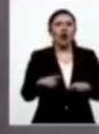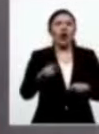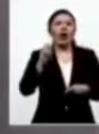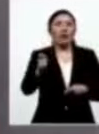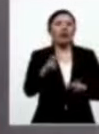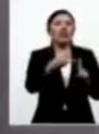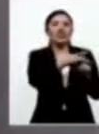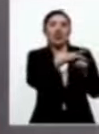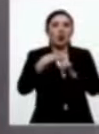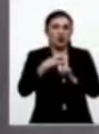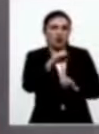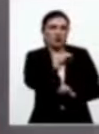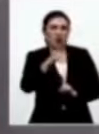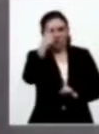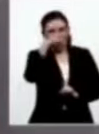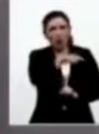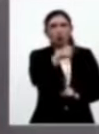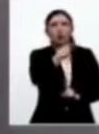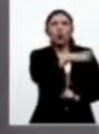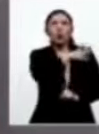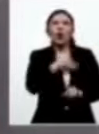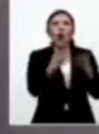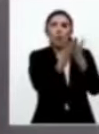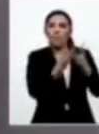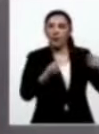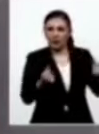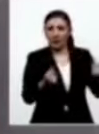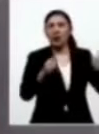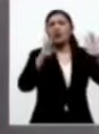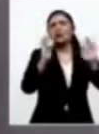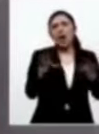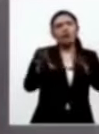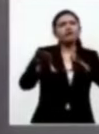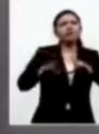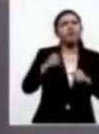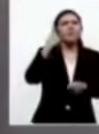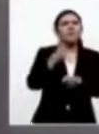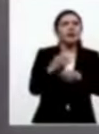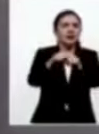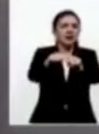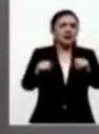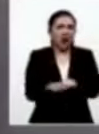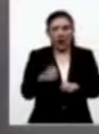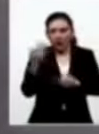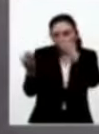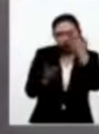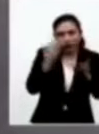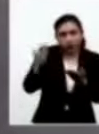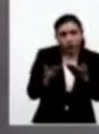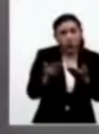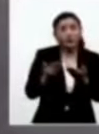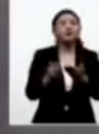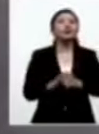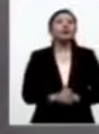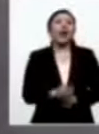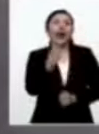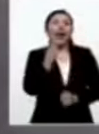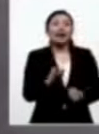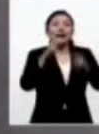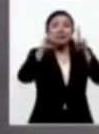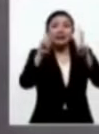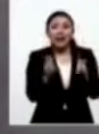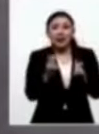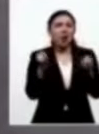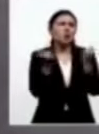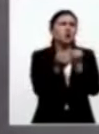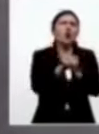presuntamente secuestradoras del hijo de esta señora ya fue atraído por la primera sala. Y como en este asunto